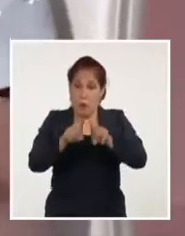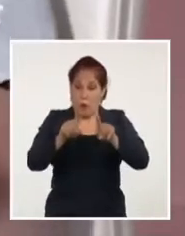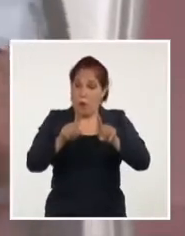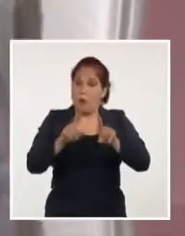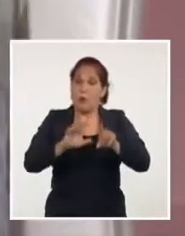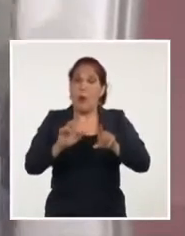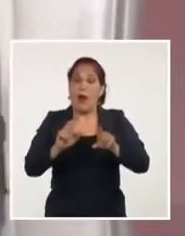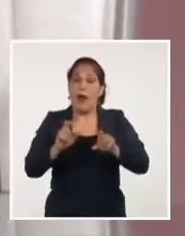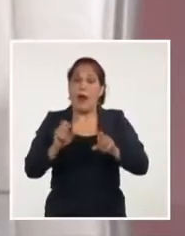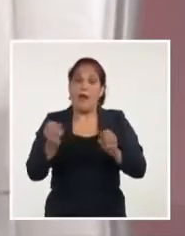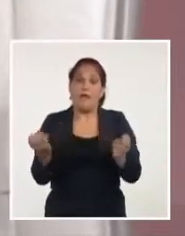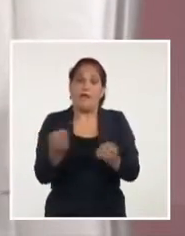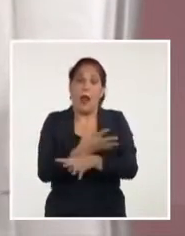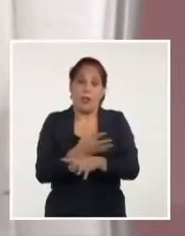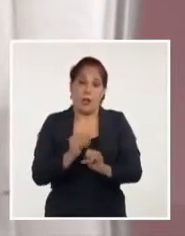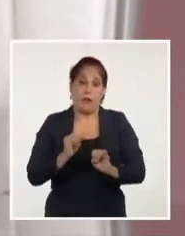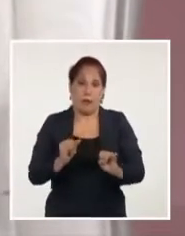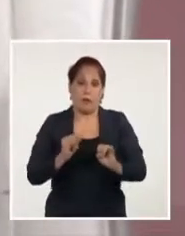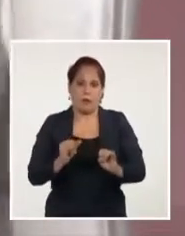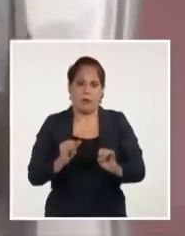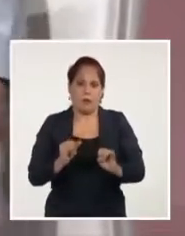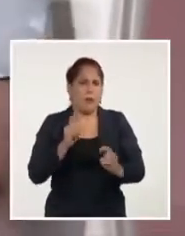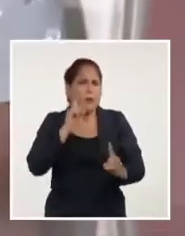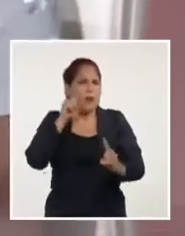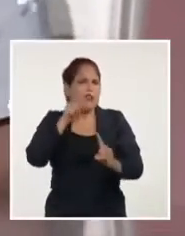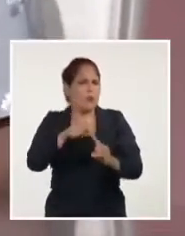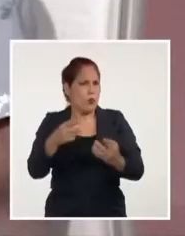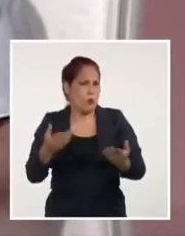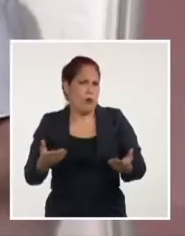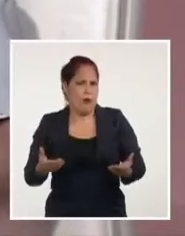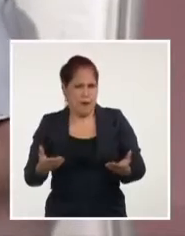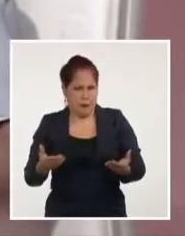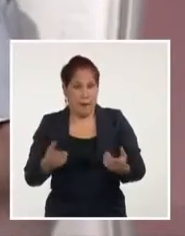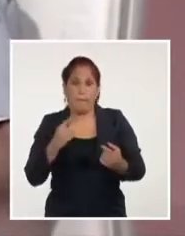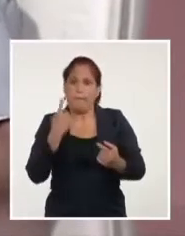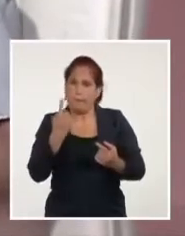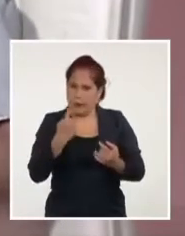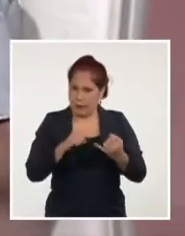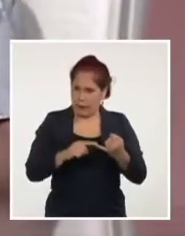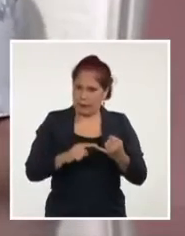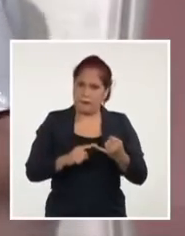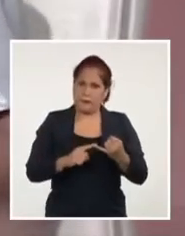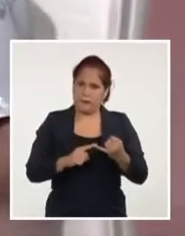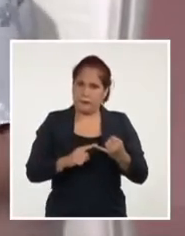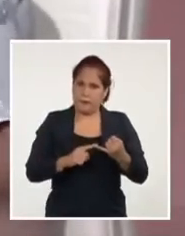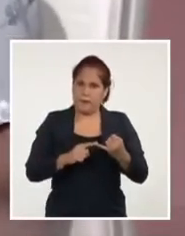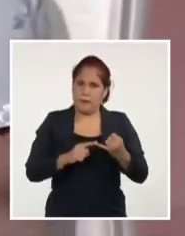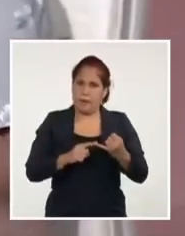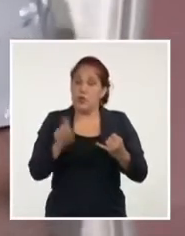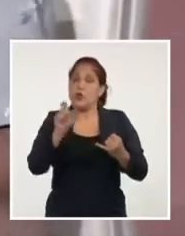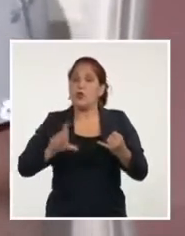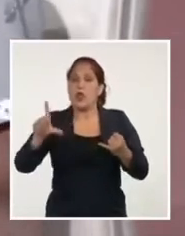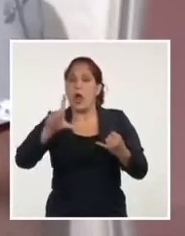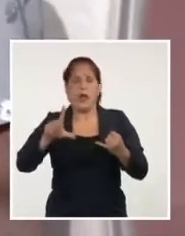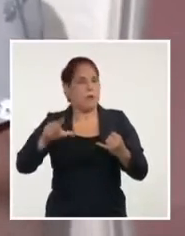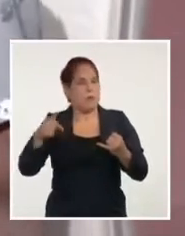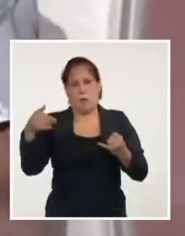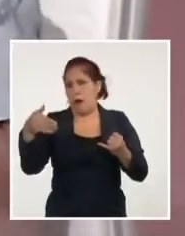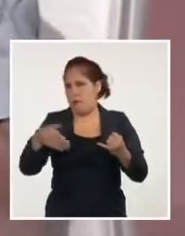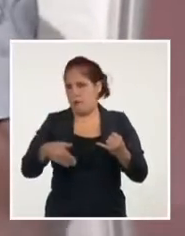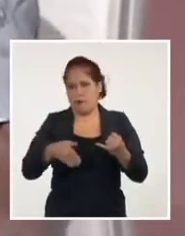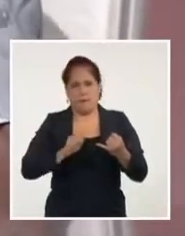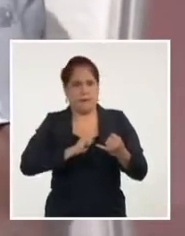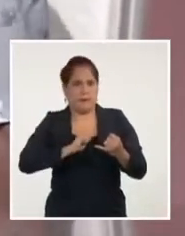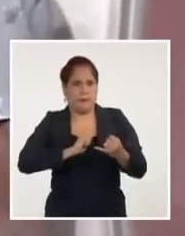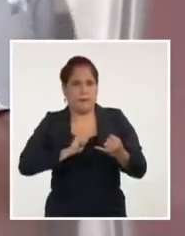news. Bueno, pero ¿qué es lo que está en el eje fundamental? El régimen socialista, el socialismo está fallido, ha fallado, en